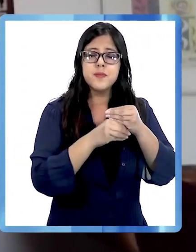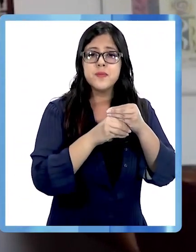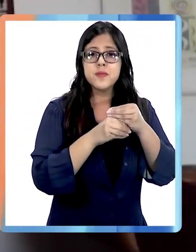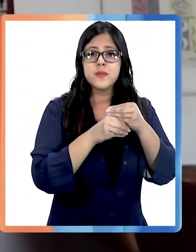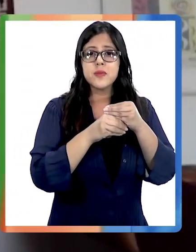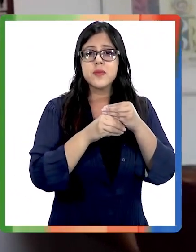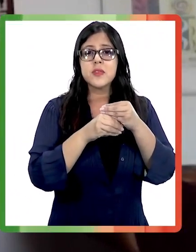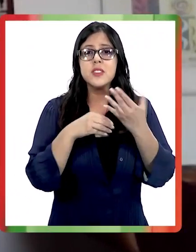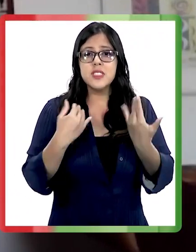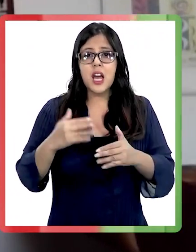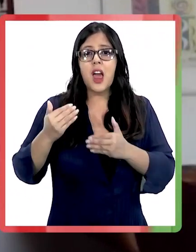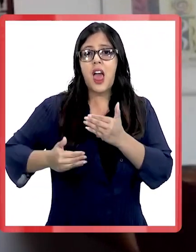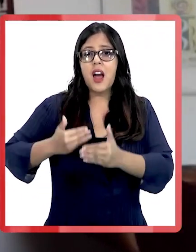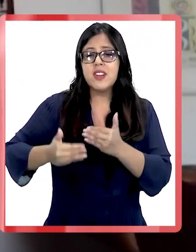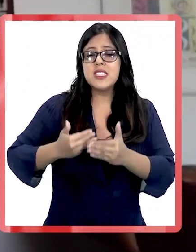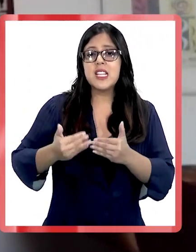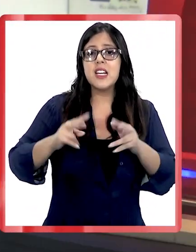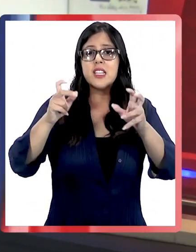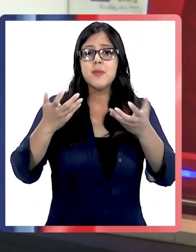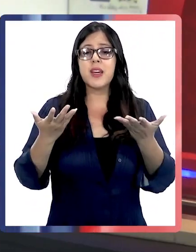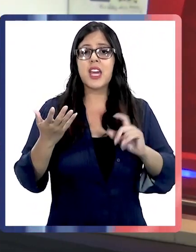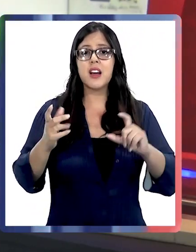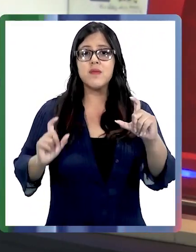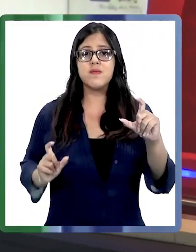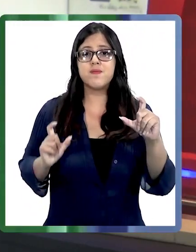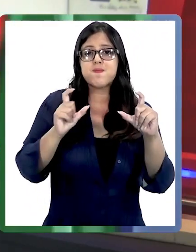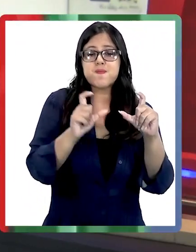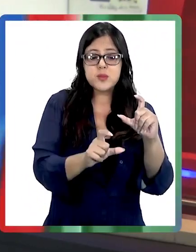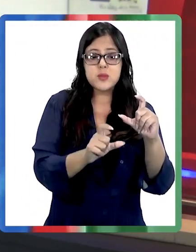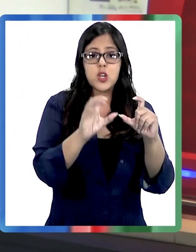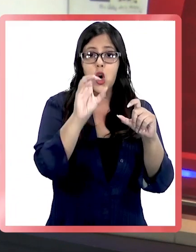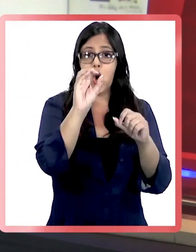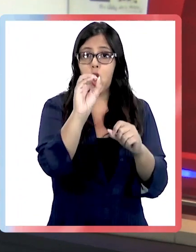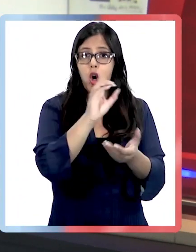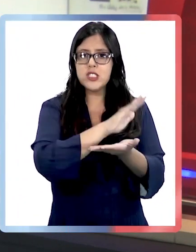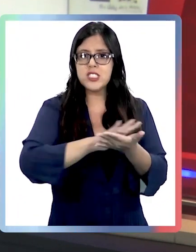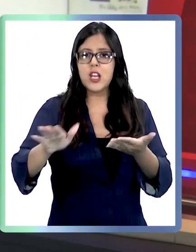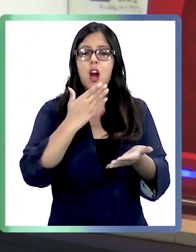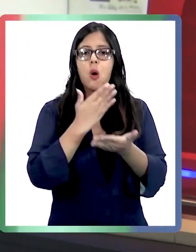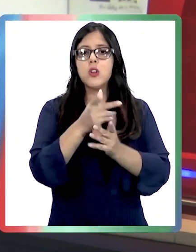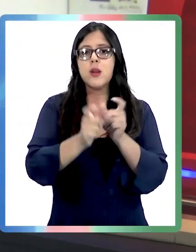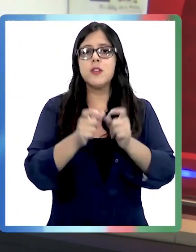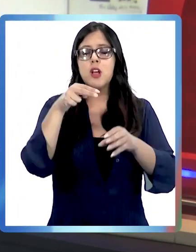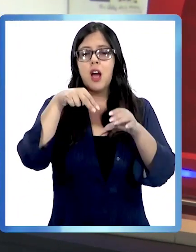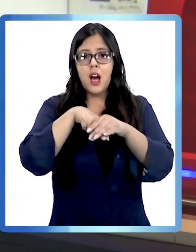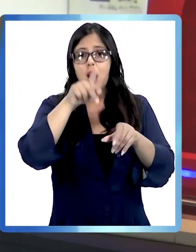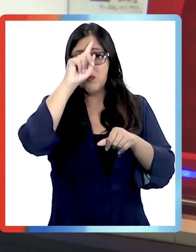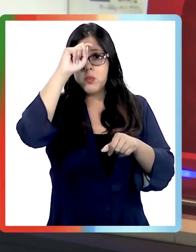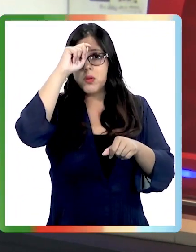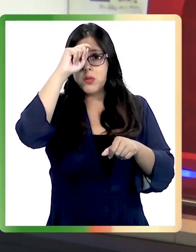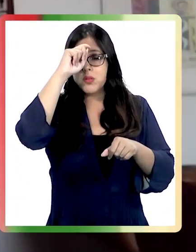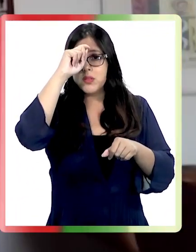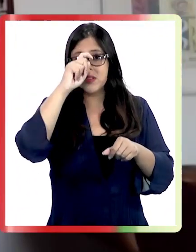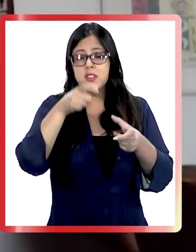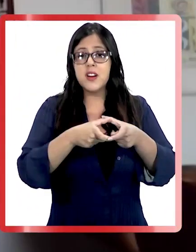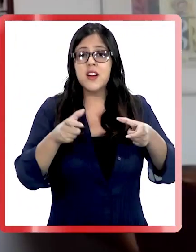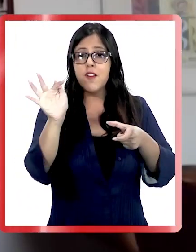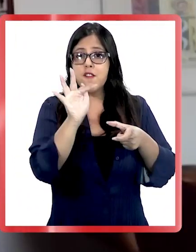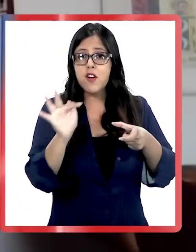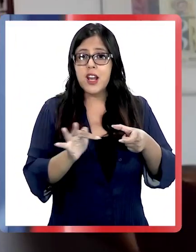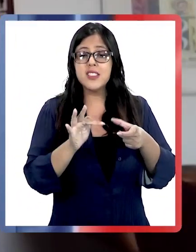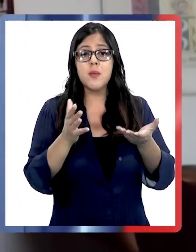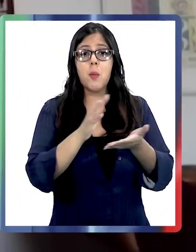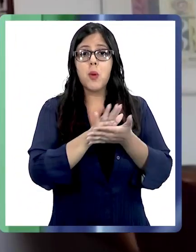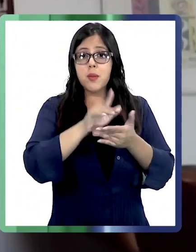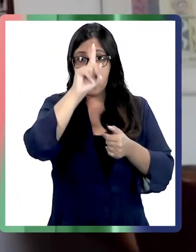agrega a lo que ya habíamos avanzado a mediados de año con el copago cero. Es que las personas cuando se hospitalizan, los beneficiarios FONASA hospitalizados